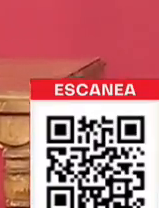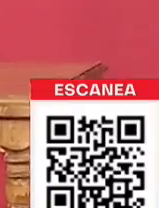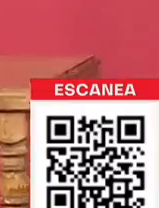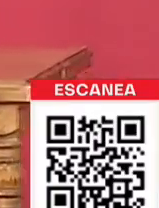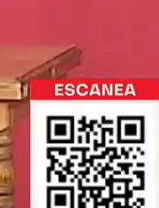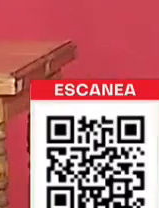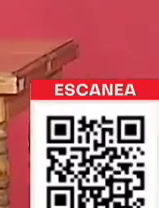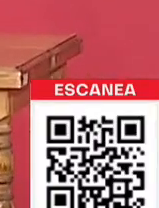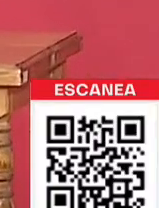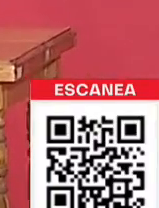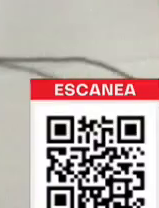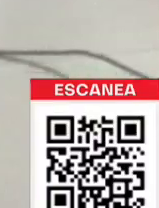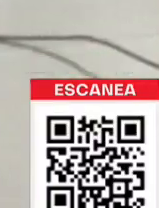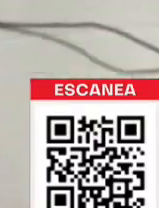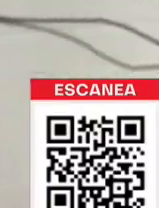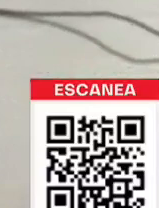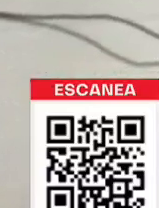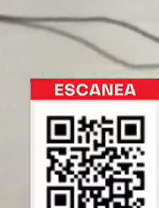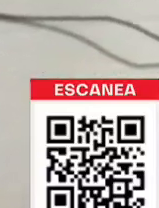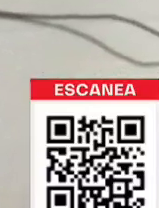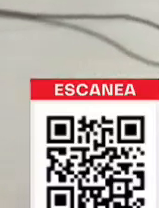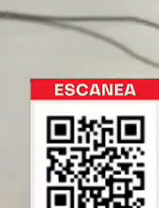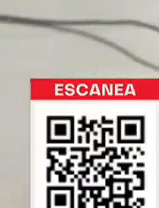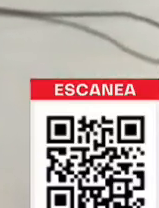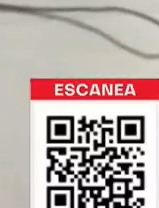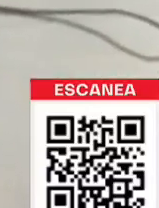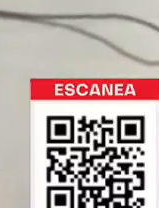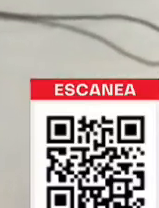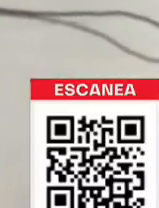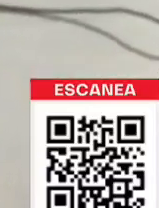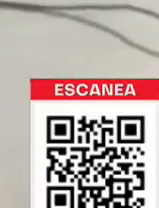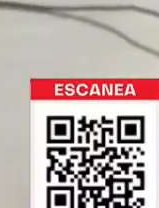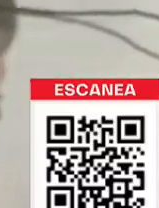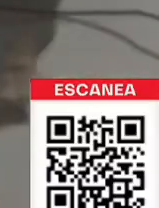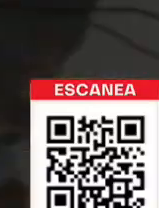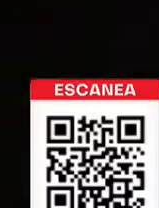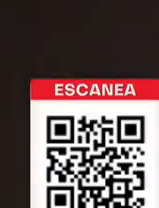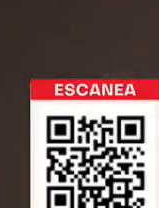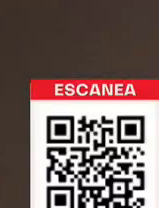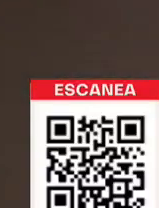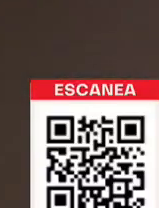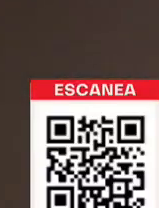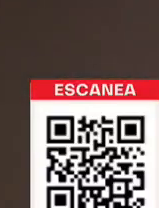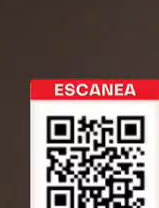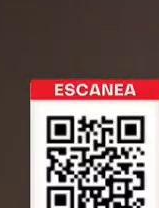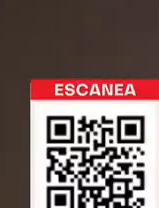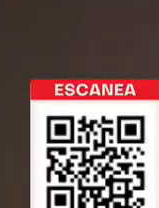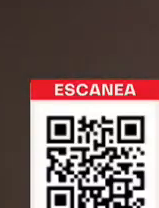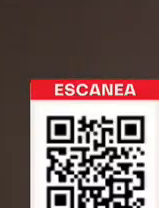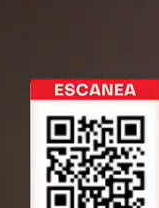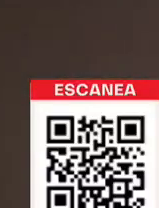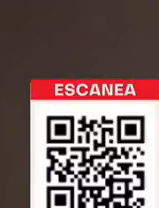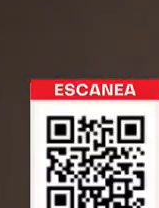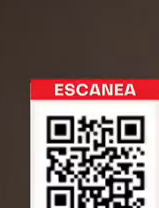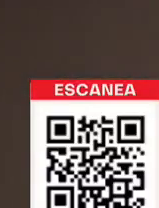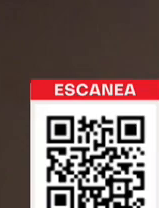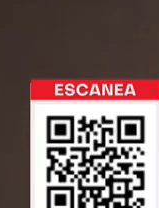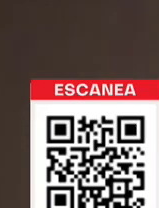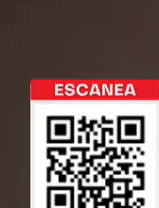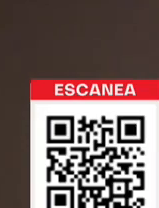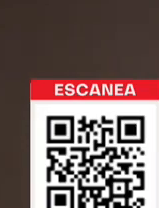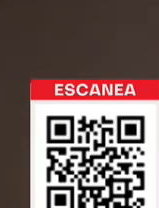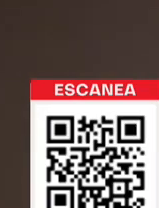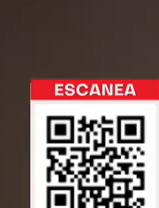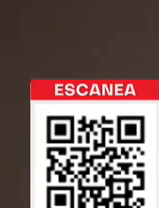pidieron la salida de la ministra siches presidente la facultad está las pruebas están la